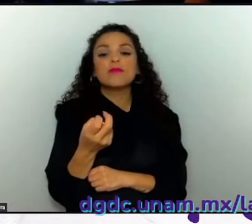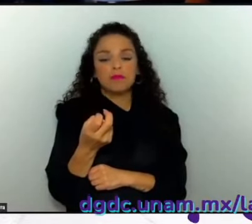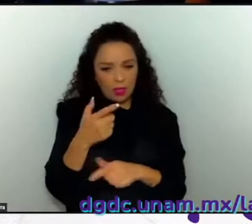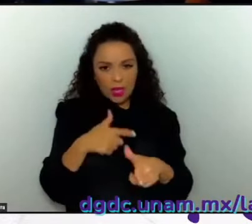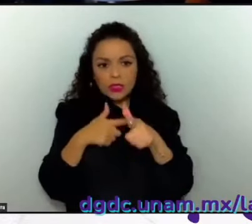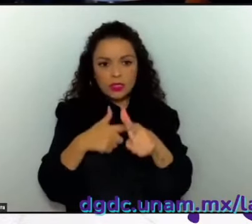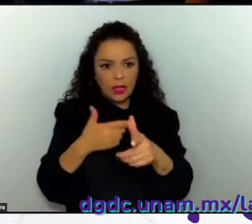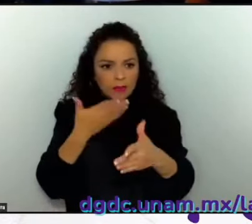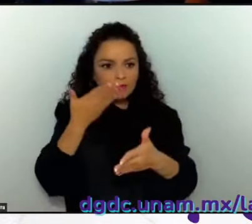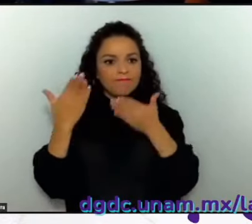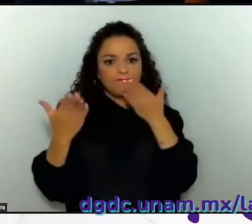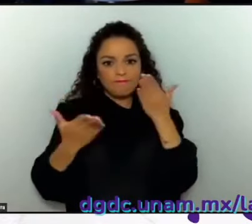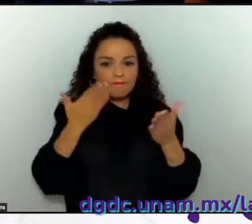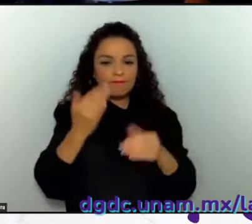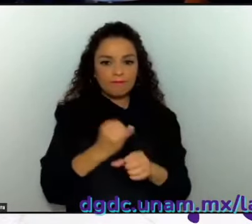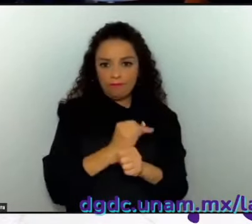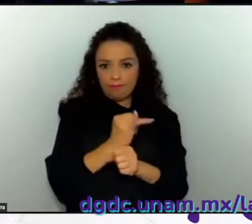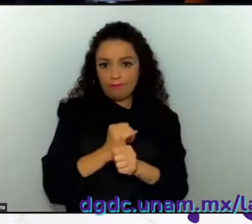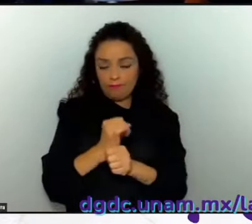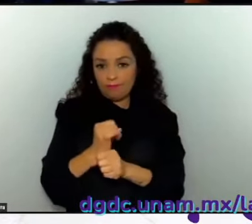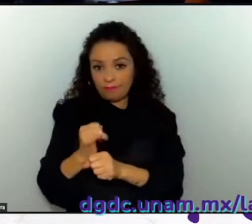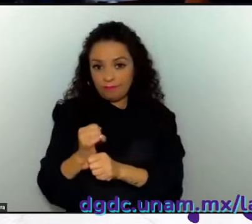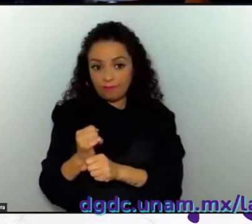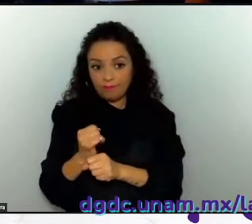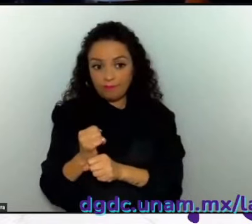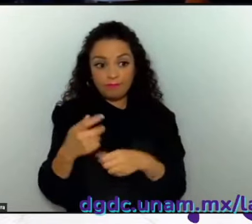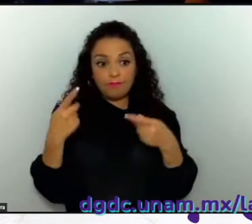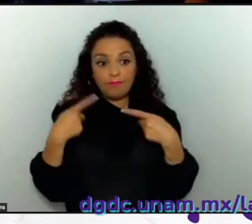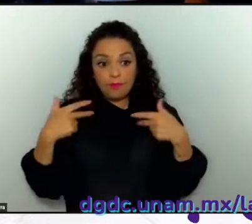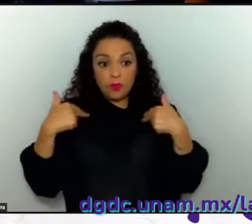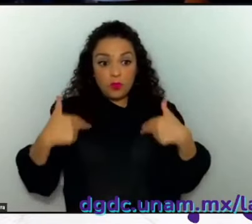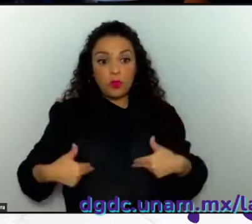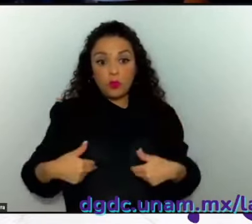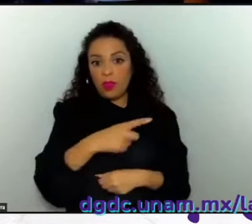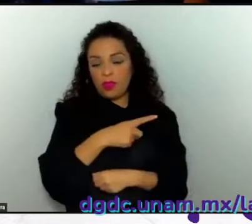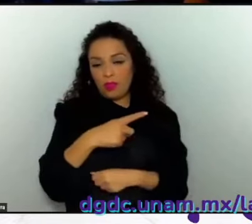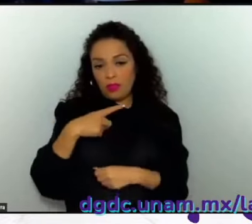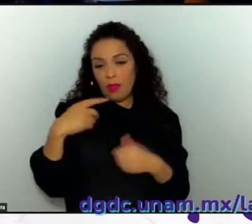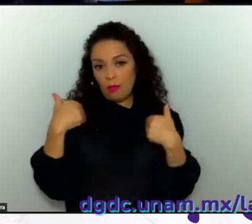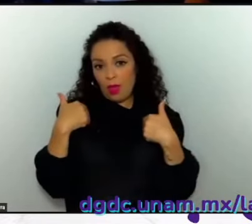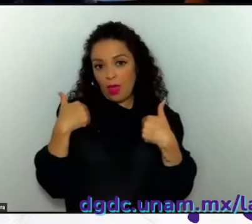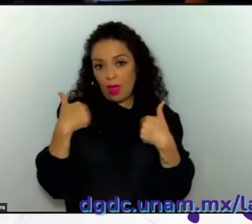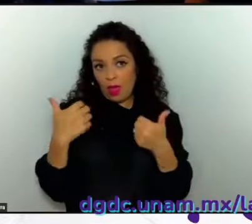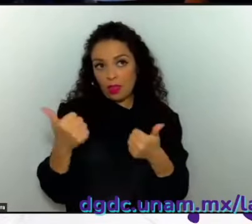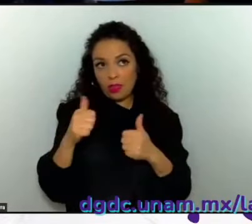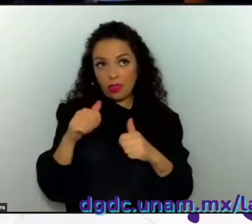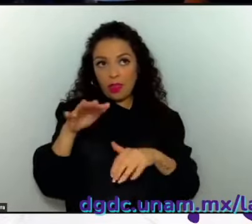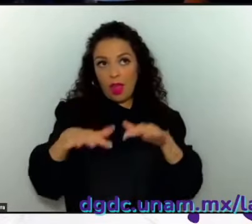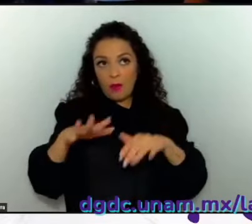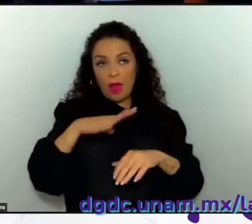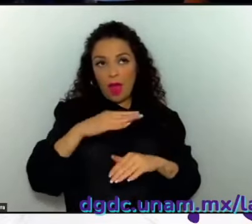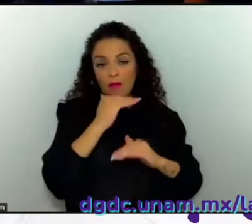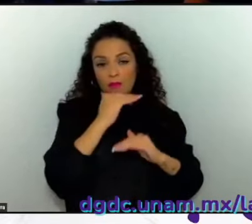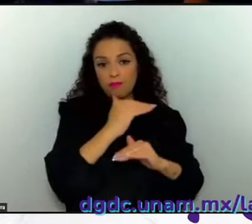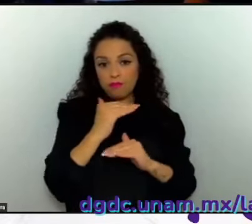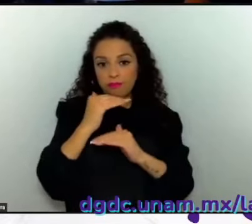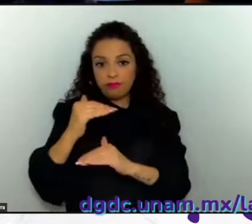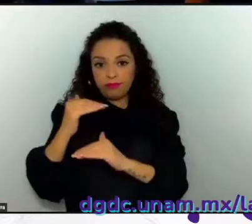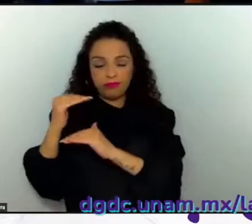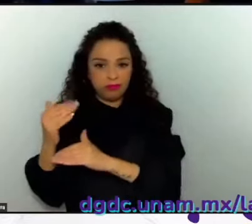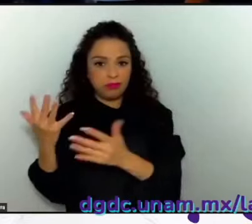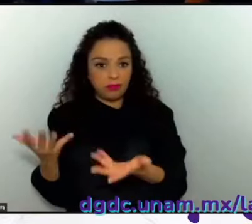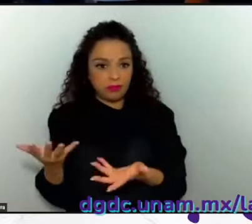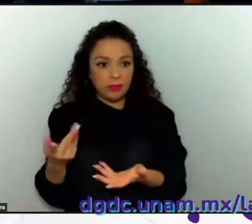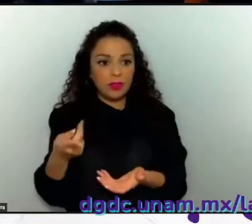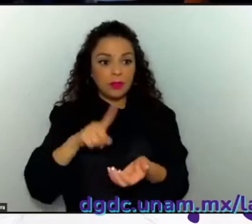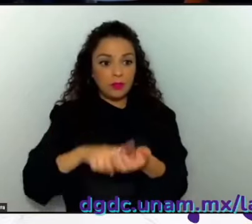y aparte que bueno, que el ser humano tiene que ser consciente de sus limitaciones. Y en ese sentido, lo que sí hay son panoramas de qué puede ocurrir con el universo,